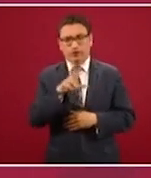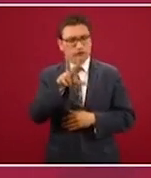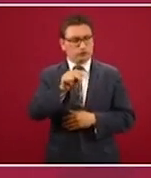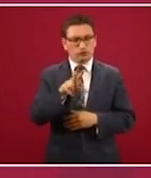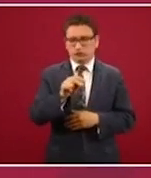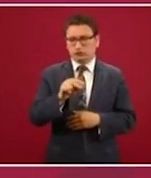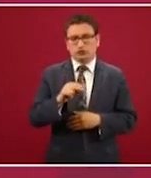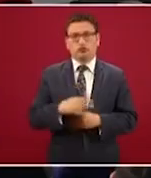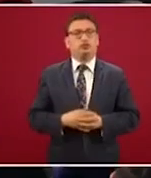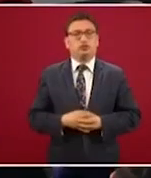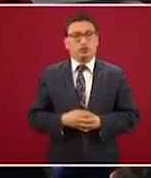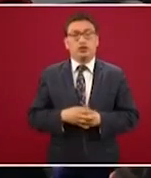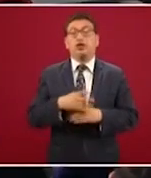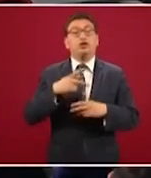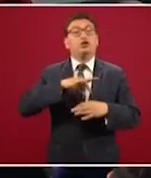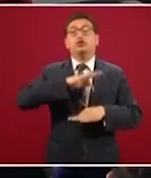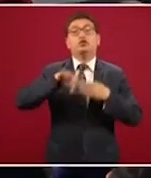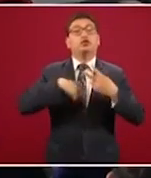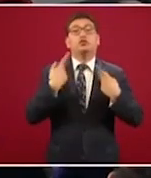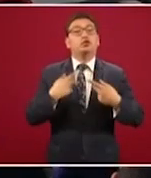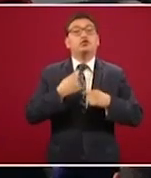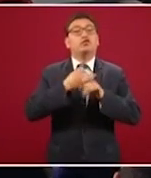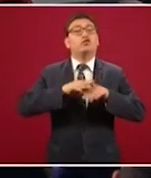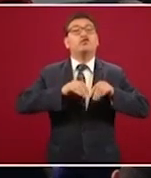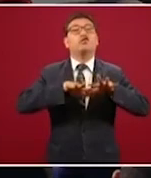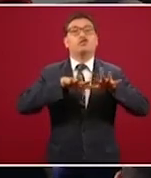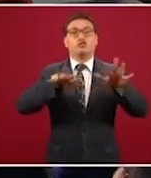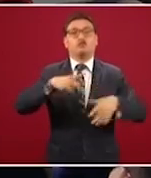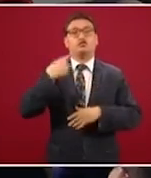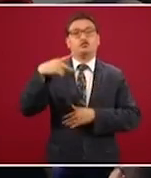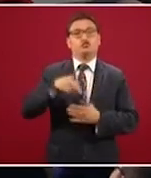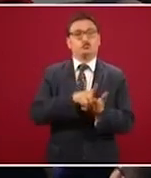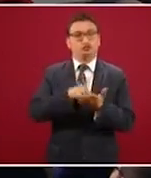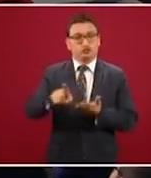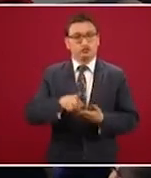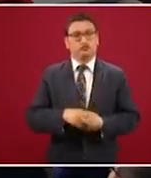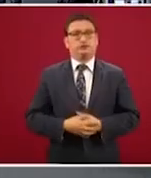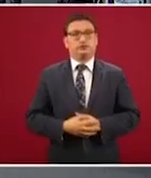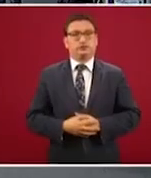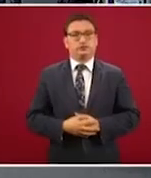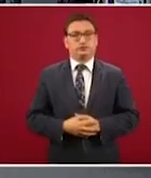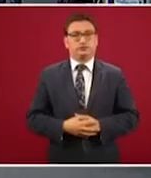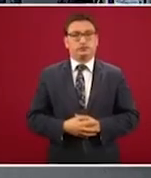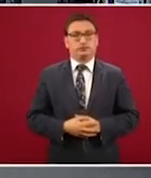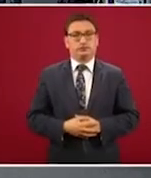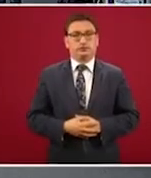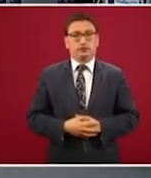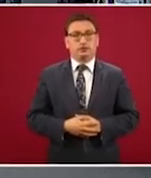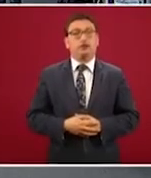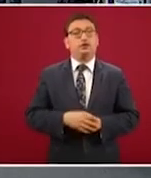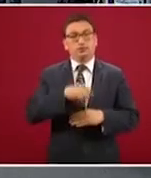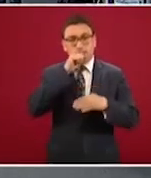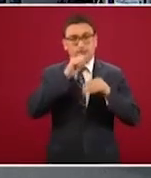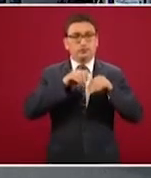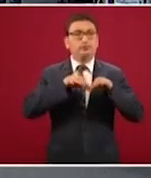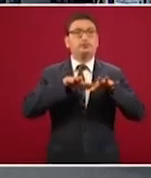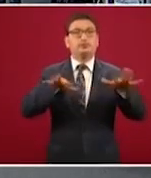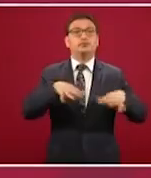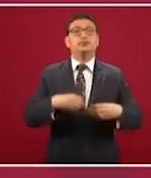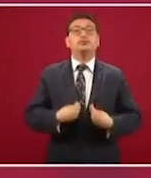tenga la información, garantizar el derecho a la información y transmitirlo en